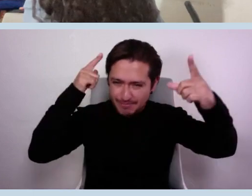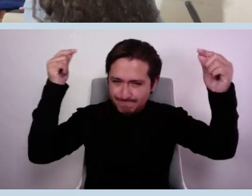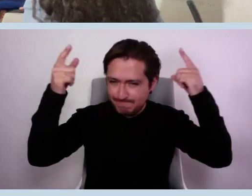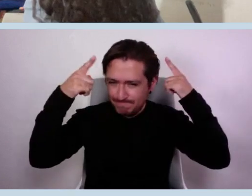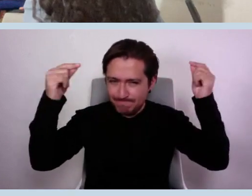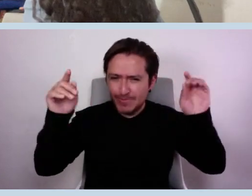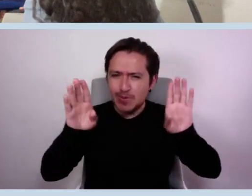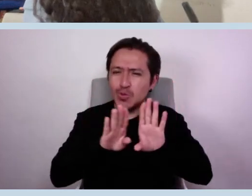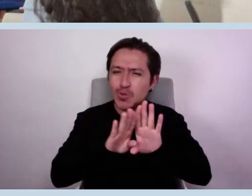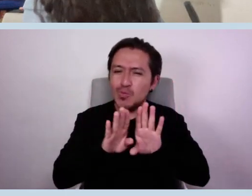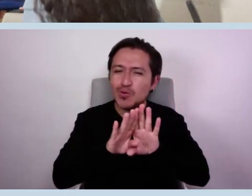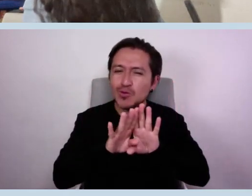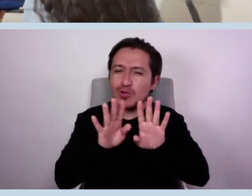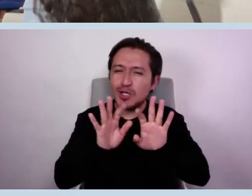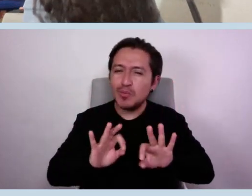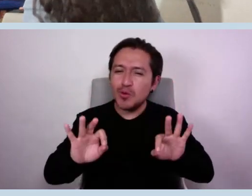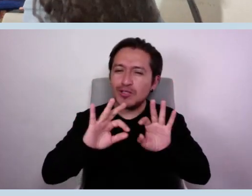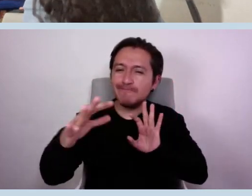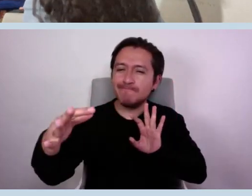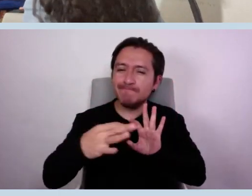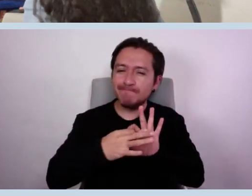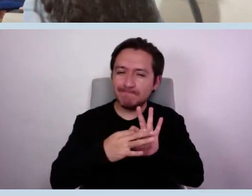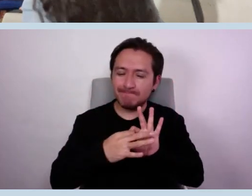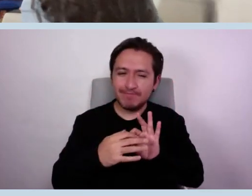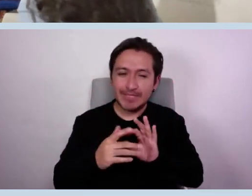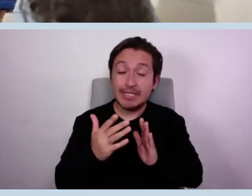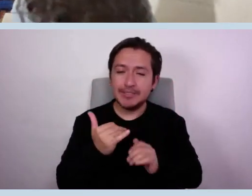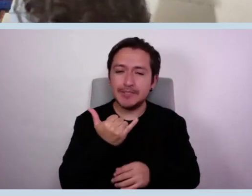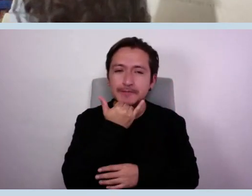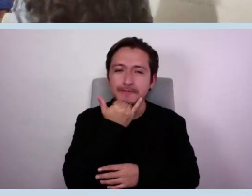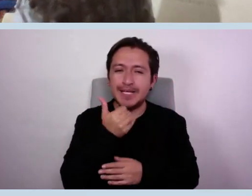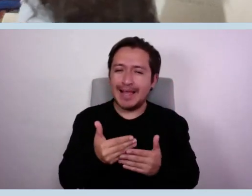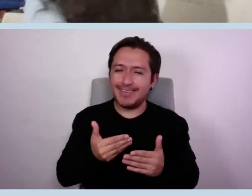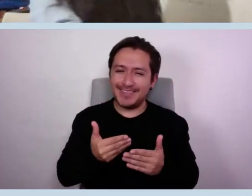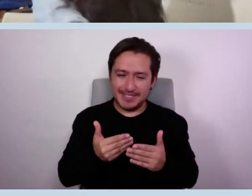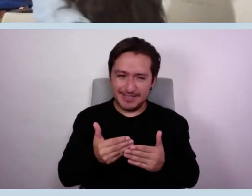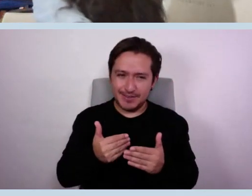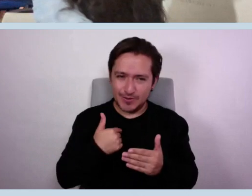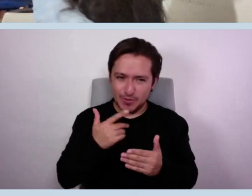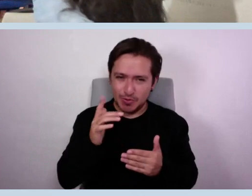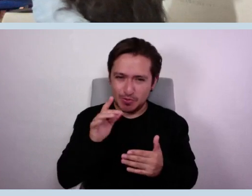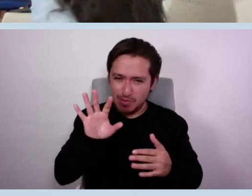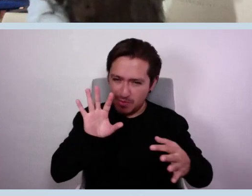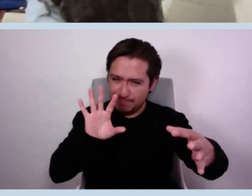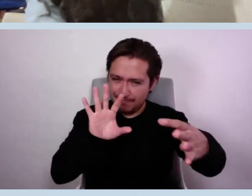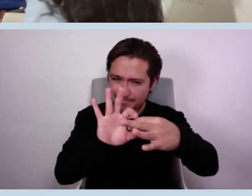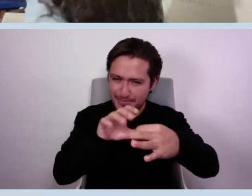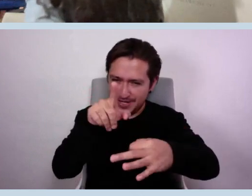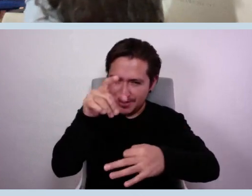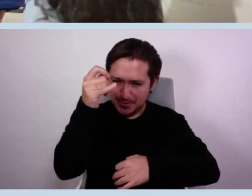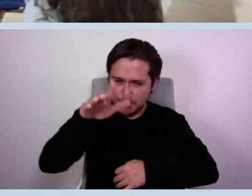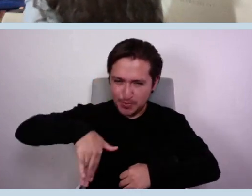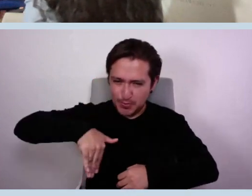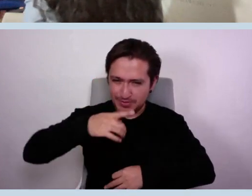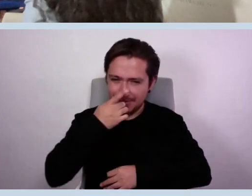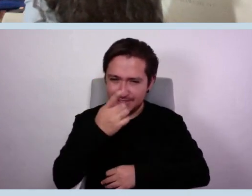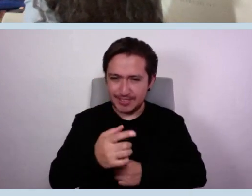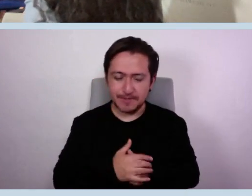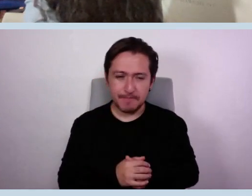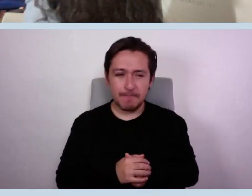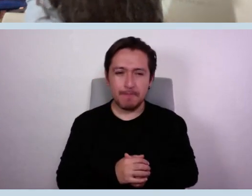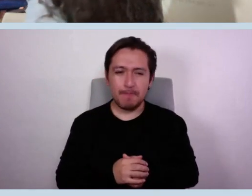egreso antes quisiera complementar un poco lo que estabas diciendo porque estaba pensando que